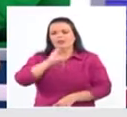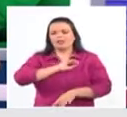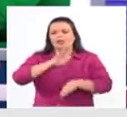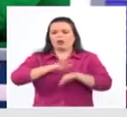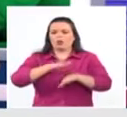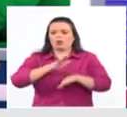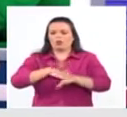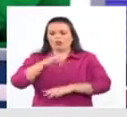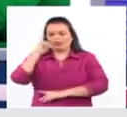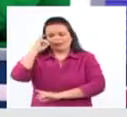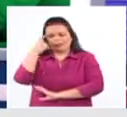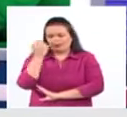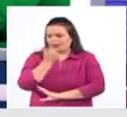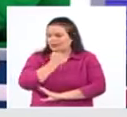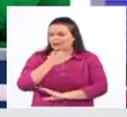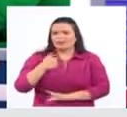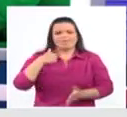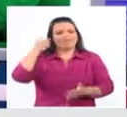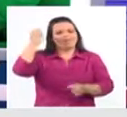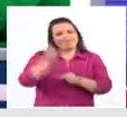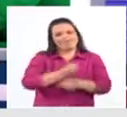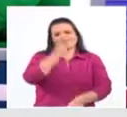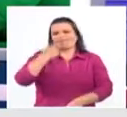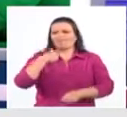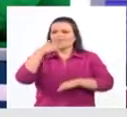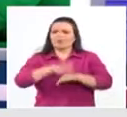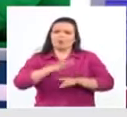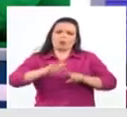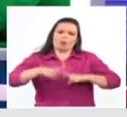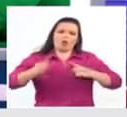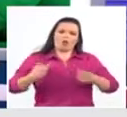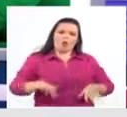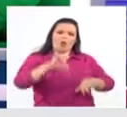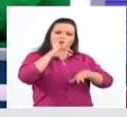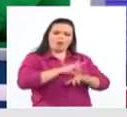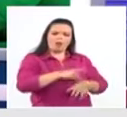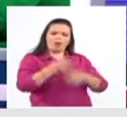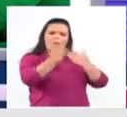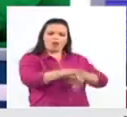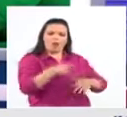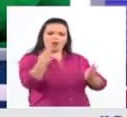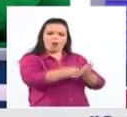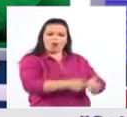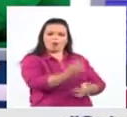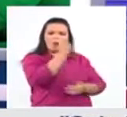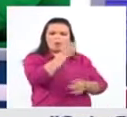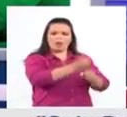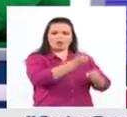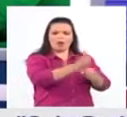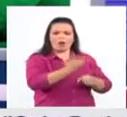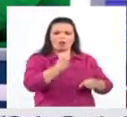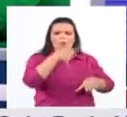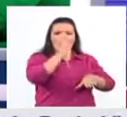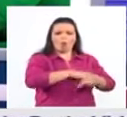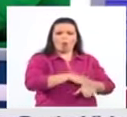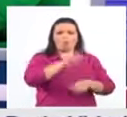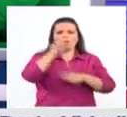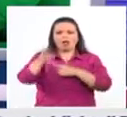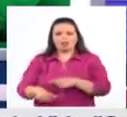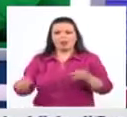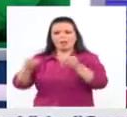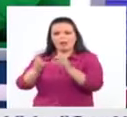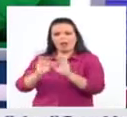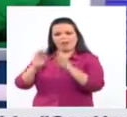casa, donde vemos de que estos adultos empiezan a tener preocupaciones por la enfermedad, incertidumbre de qué va a pasar, cuál va a